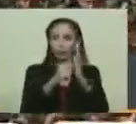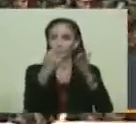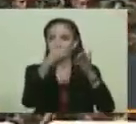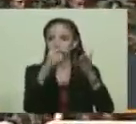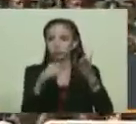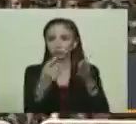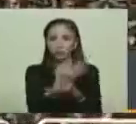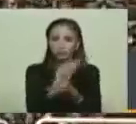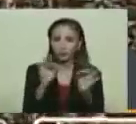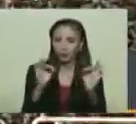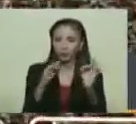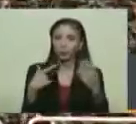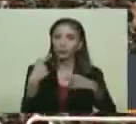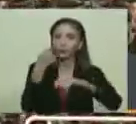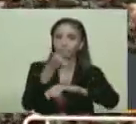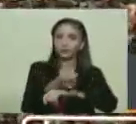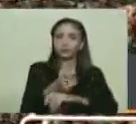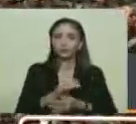establecidos.